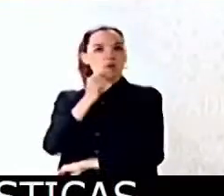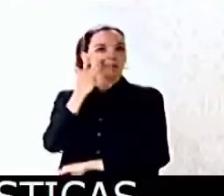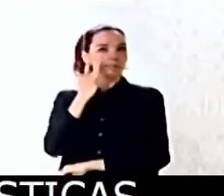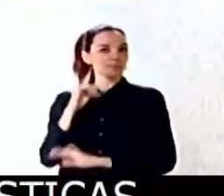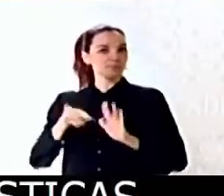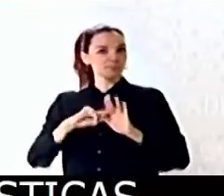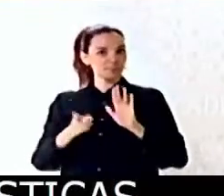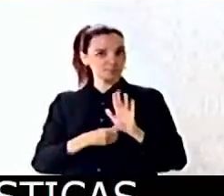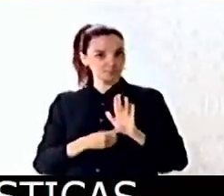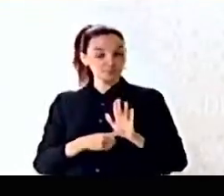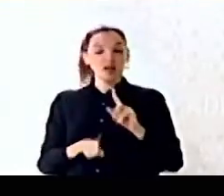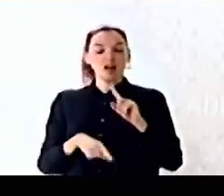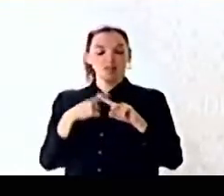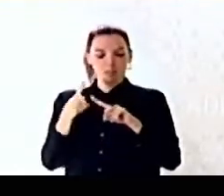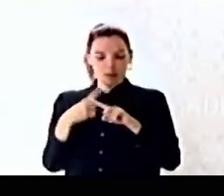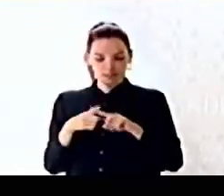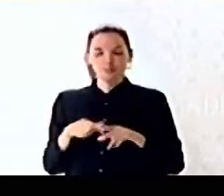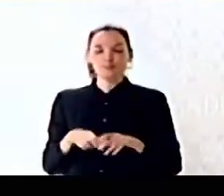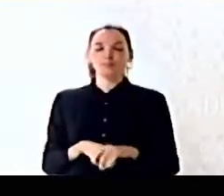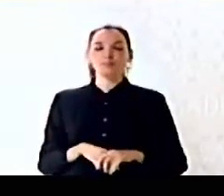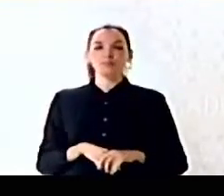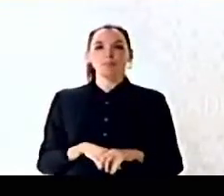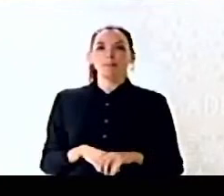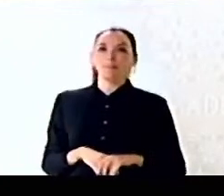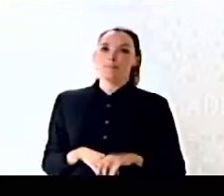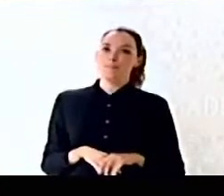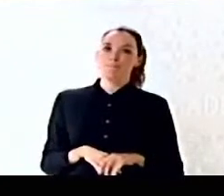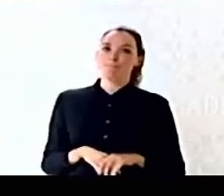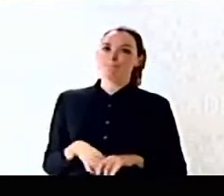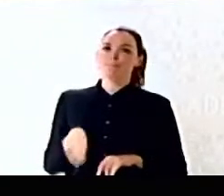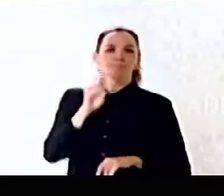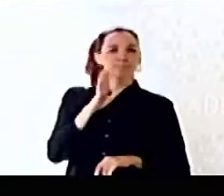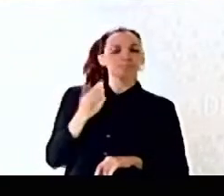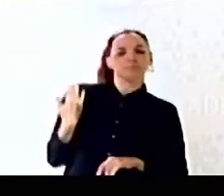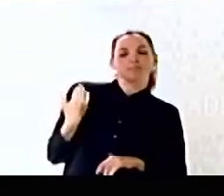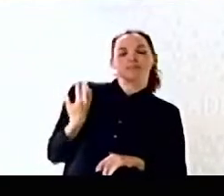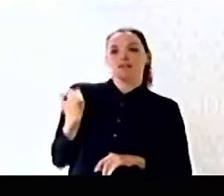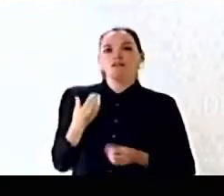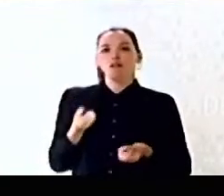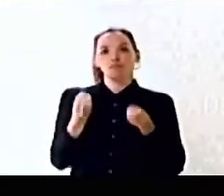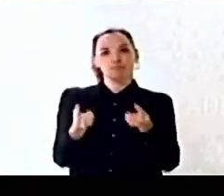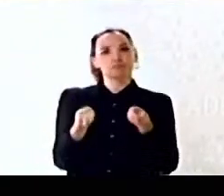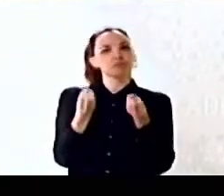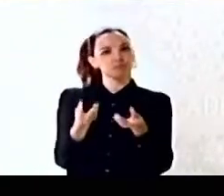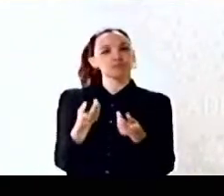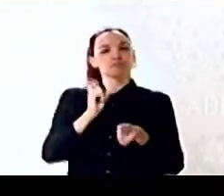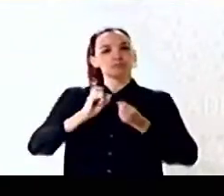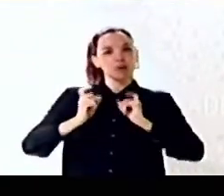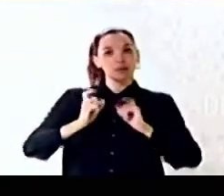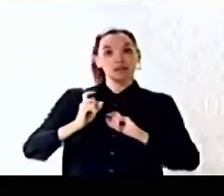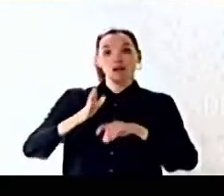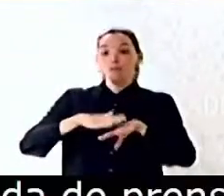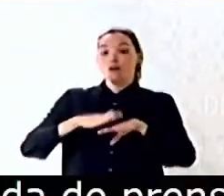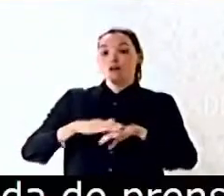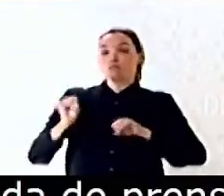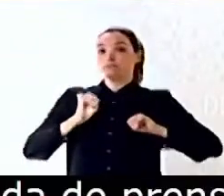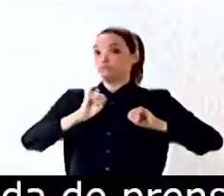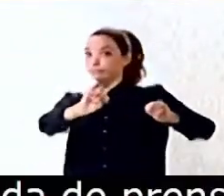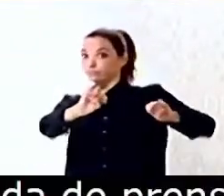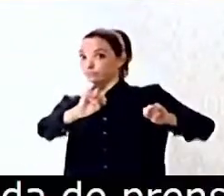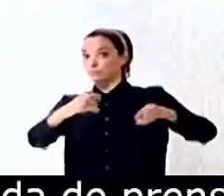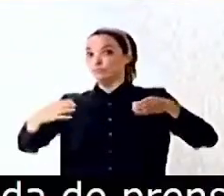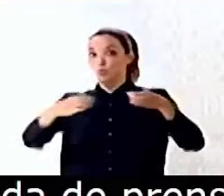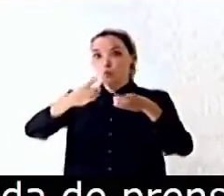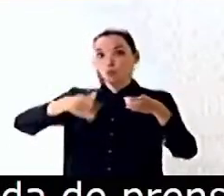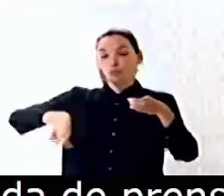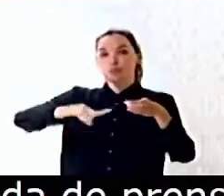Y además, alguna vez se lo he comentado en rueda de prensa, para que la inmunidad sea inmunidad de grupo no solo